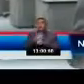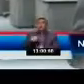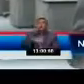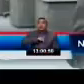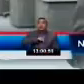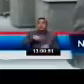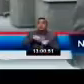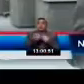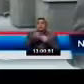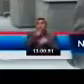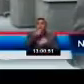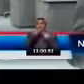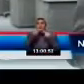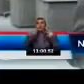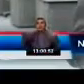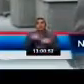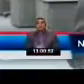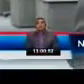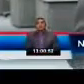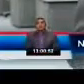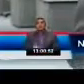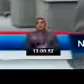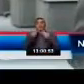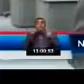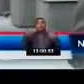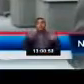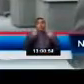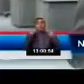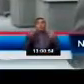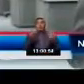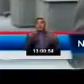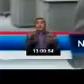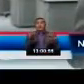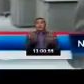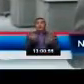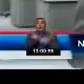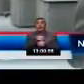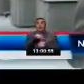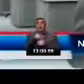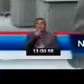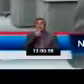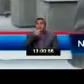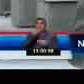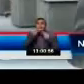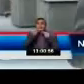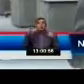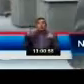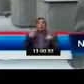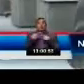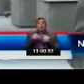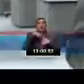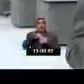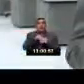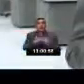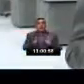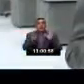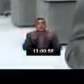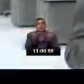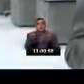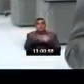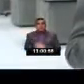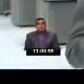hemos preparado un reportaje que recoge precisamente los anuncios que se efectuaron en una rueda de prensa que se ofreció desde el edificio de los medios públicos.